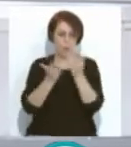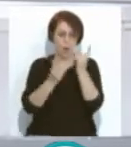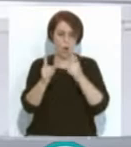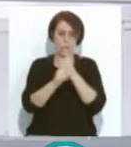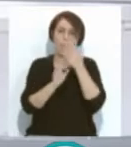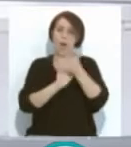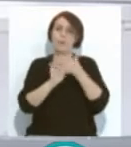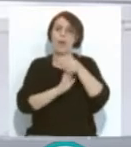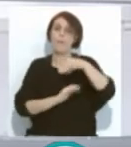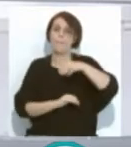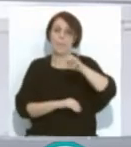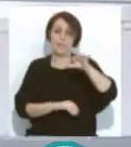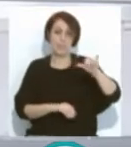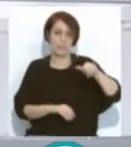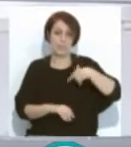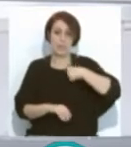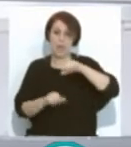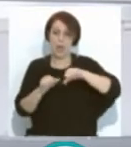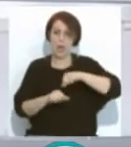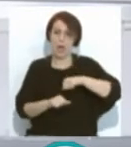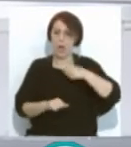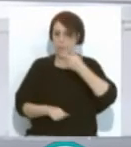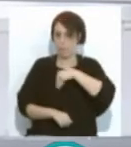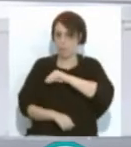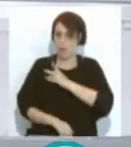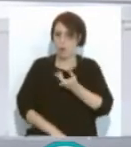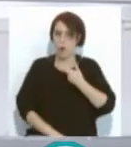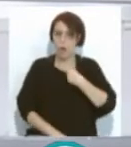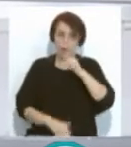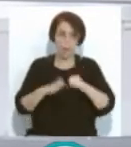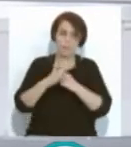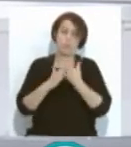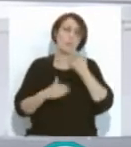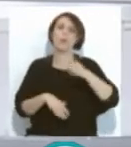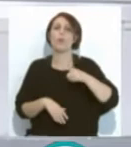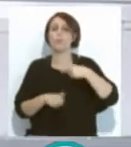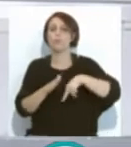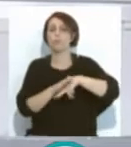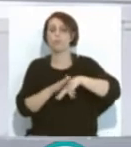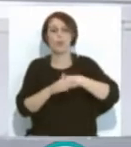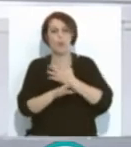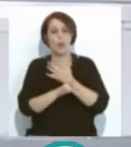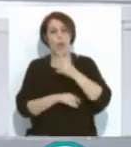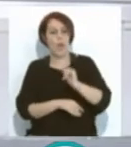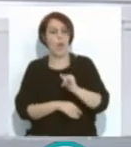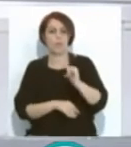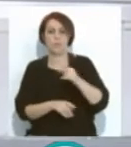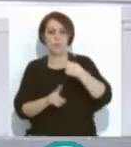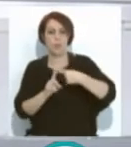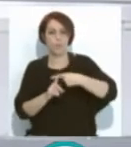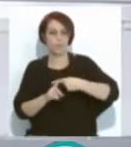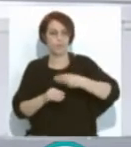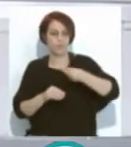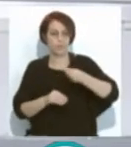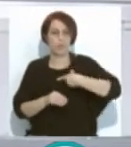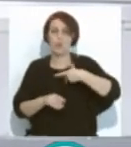Leo Messi como máximo exponente de la Liga Española, pero también hay jugadores de un nivel grandísimo que están siendo titulares en las mejores